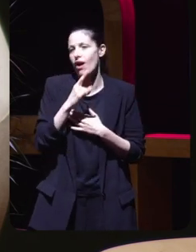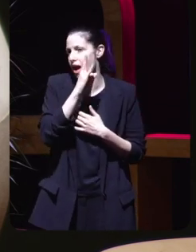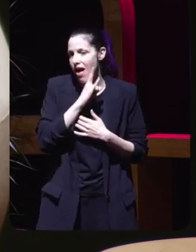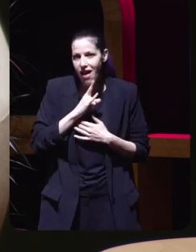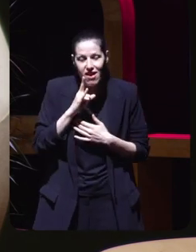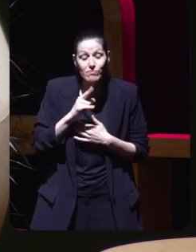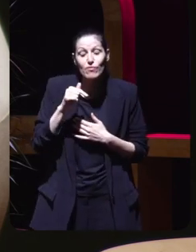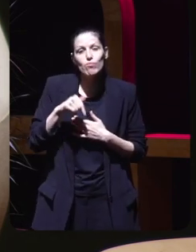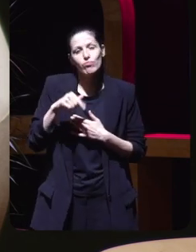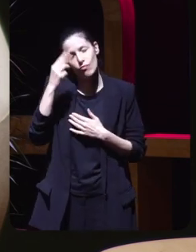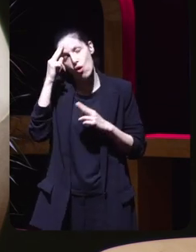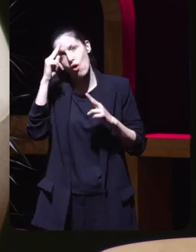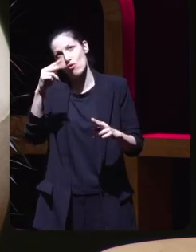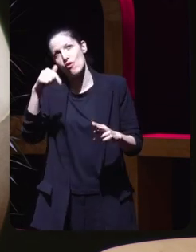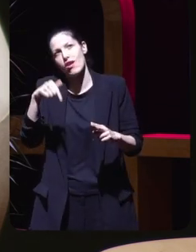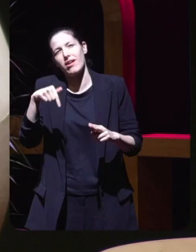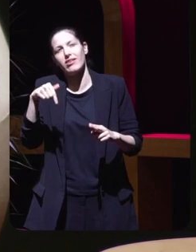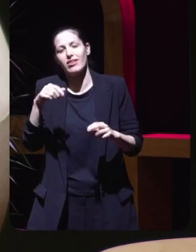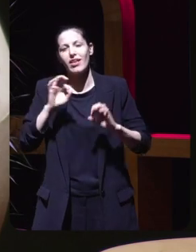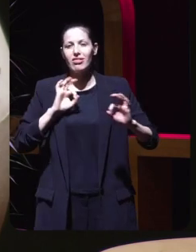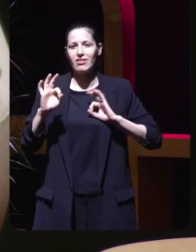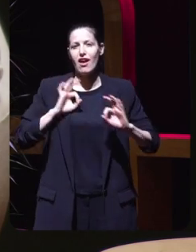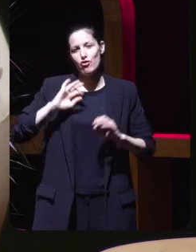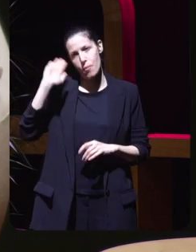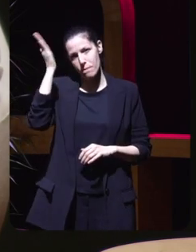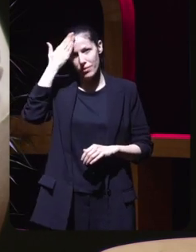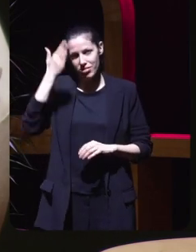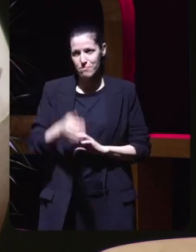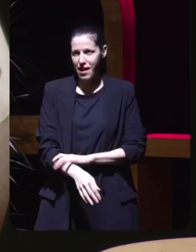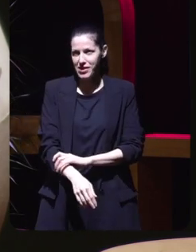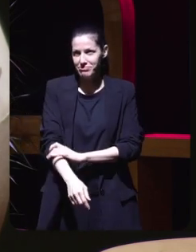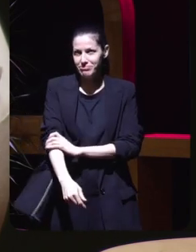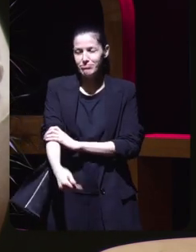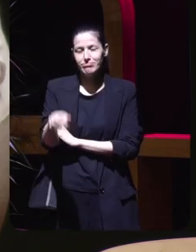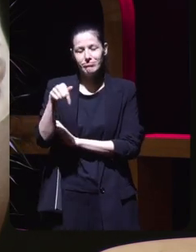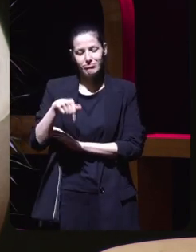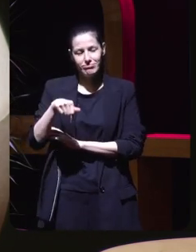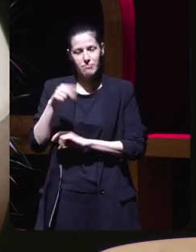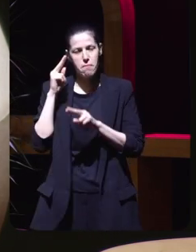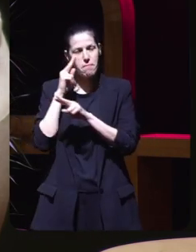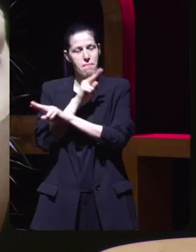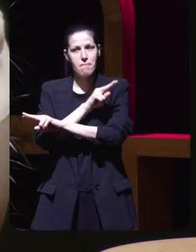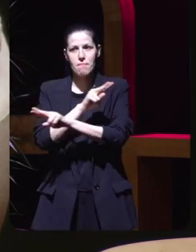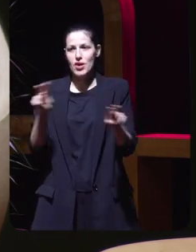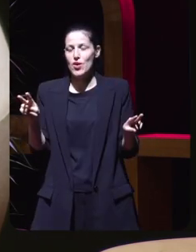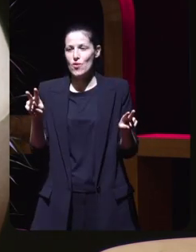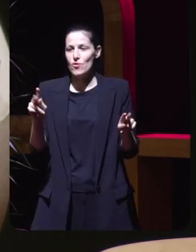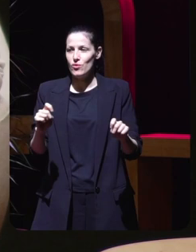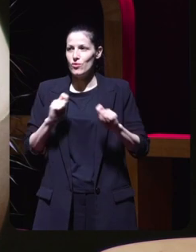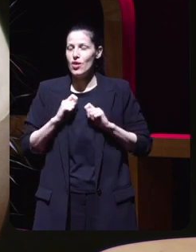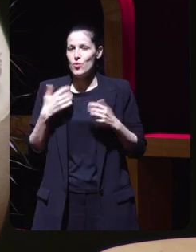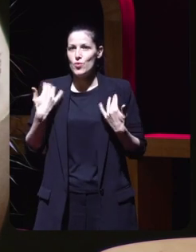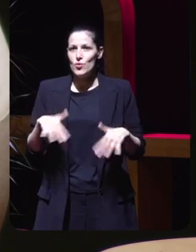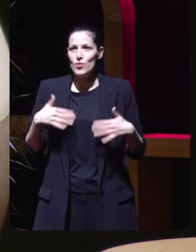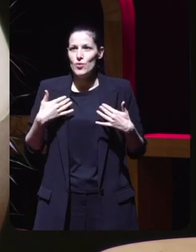teatro principal no teatro principal a verdad de que mirando así desde aquí no importa un poquillo pero